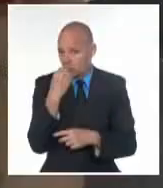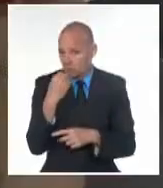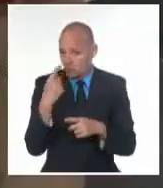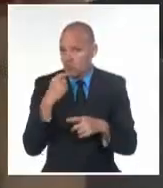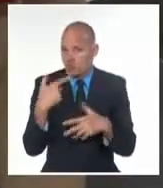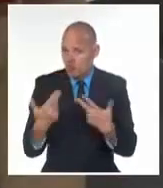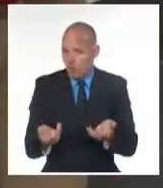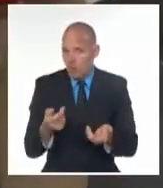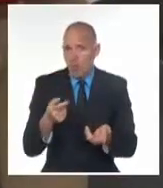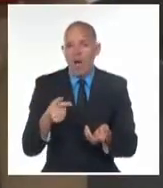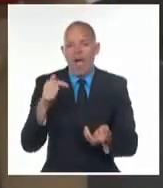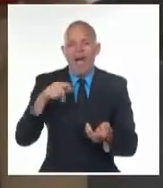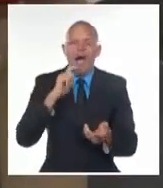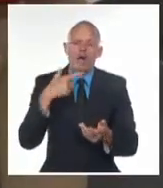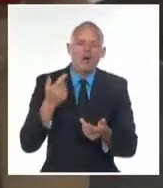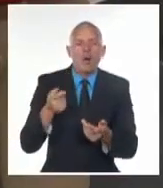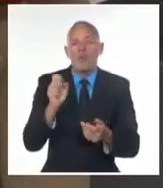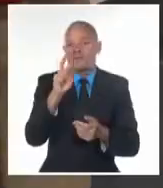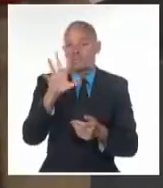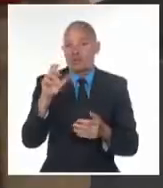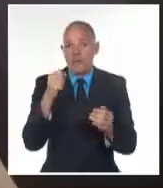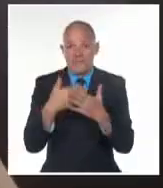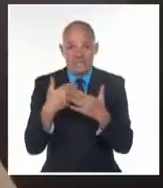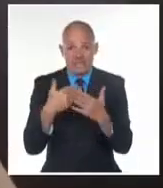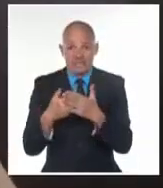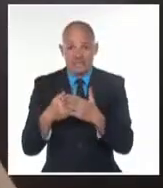que se realiza en sus 25 empresas, sus